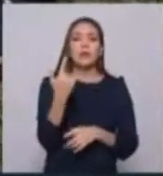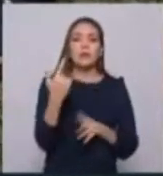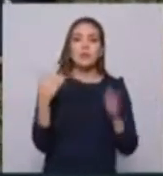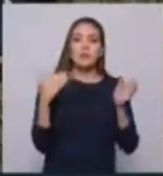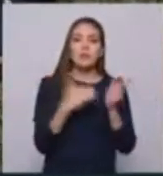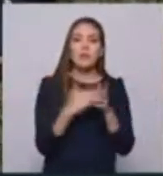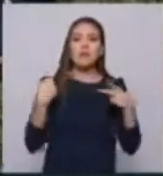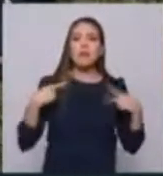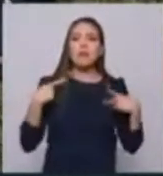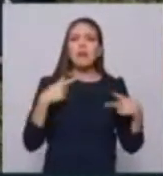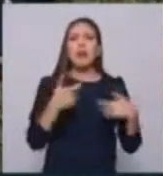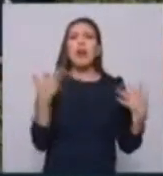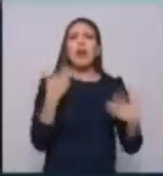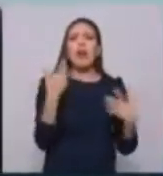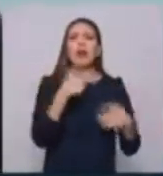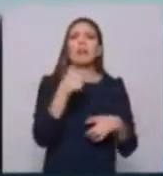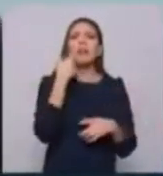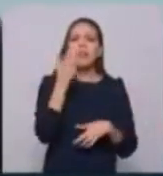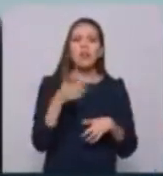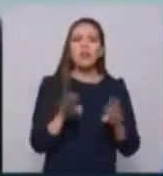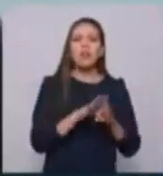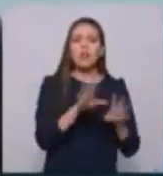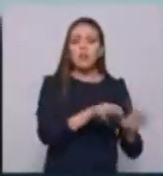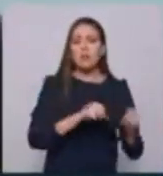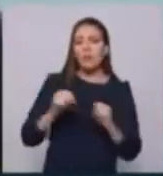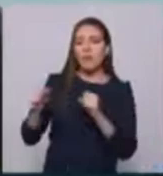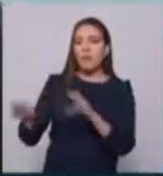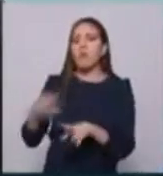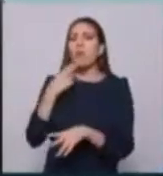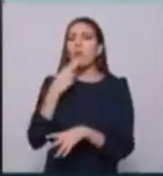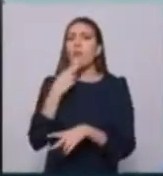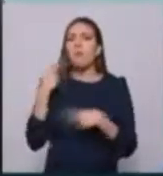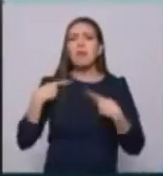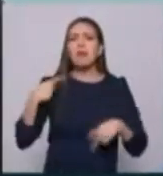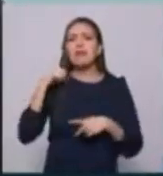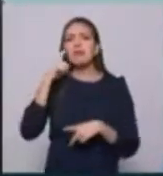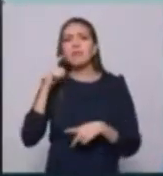357 individuos. Eric Pinto, 21 Noticias.